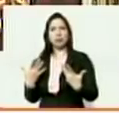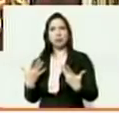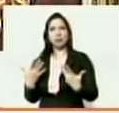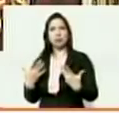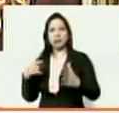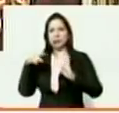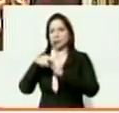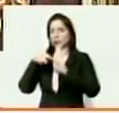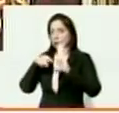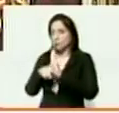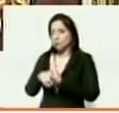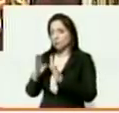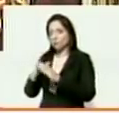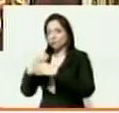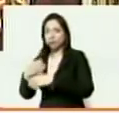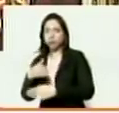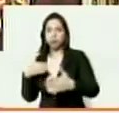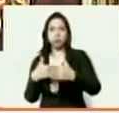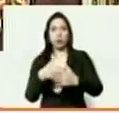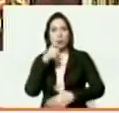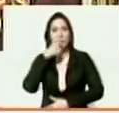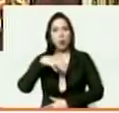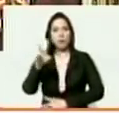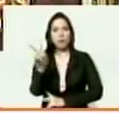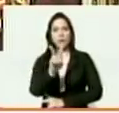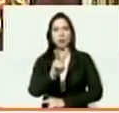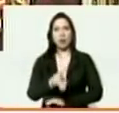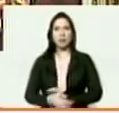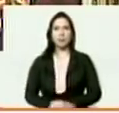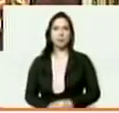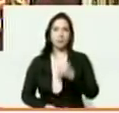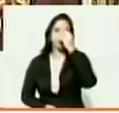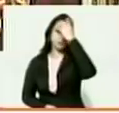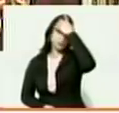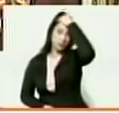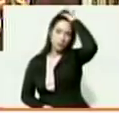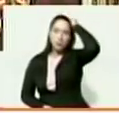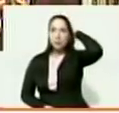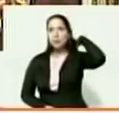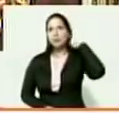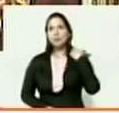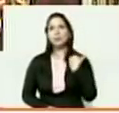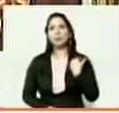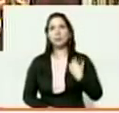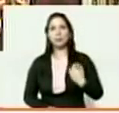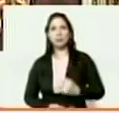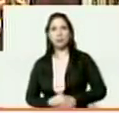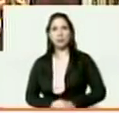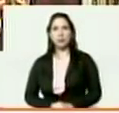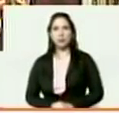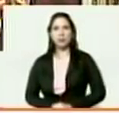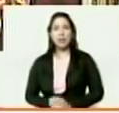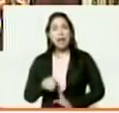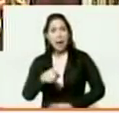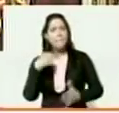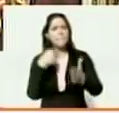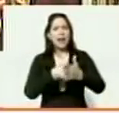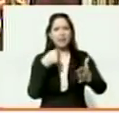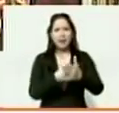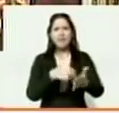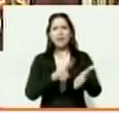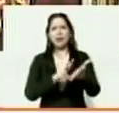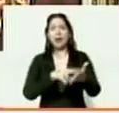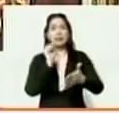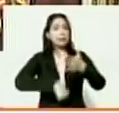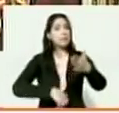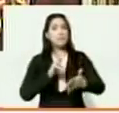medidas coercitivas contra el pueblo de Venezuela. Es una batalla por la verdad. Sin la verdad no habrá